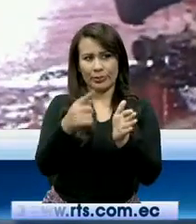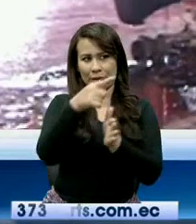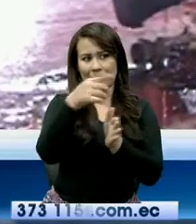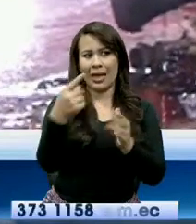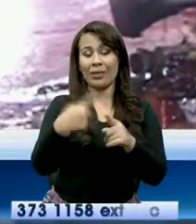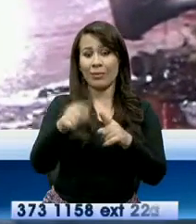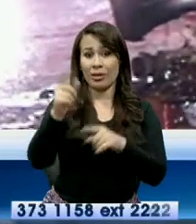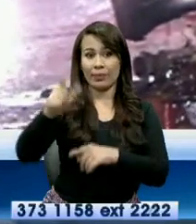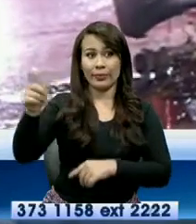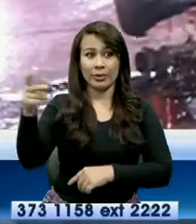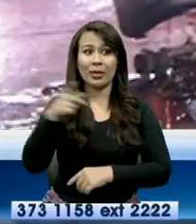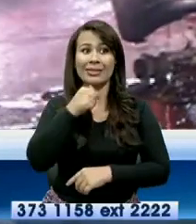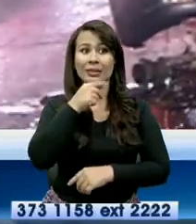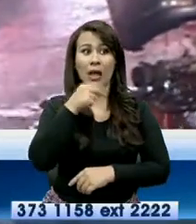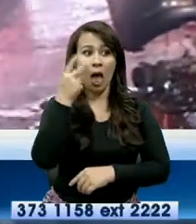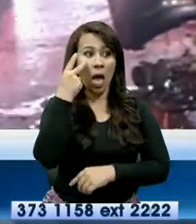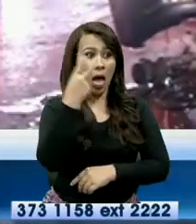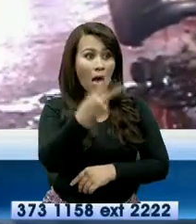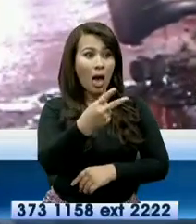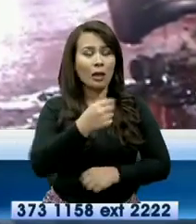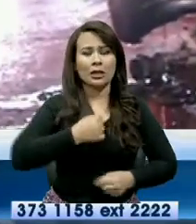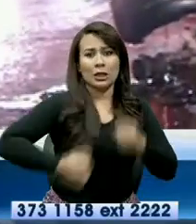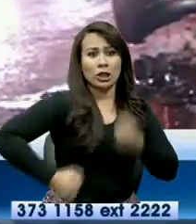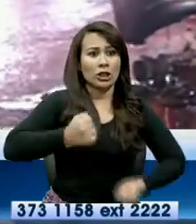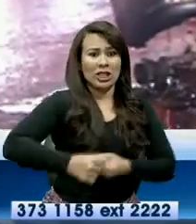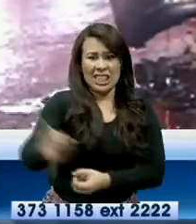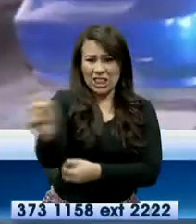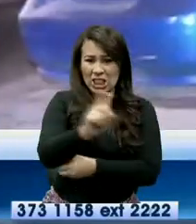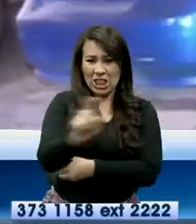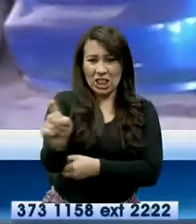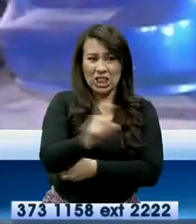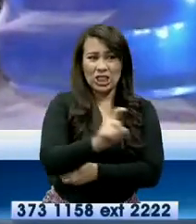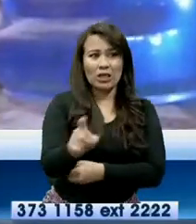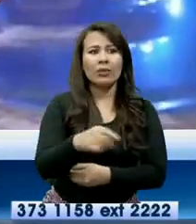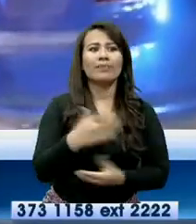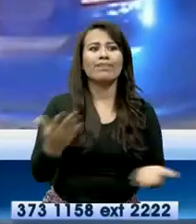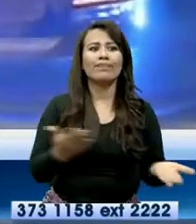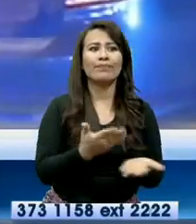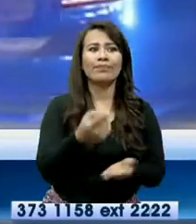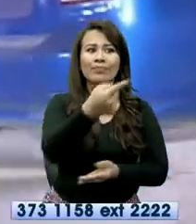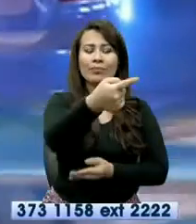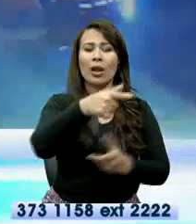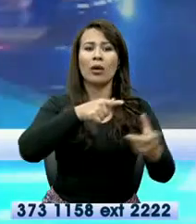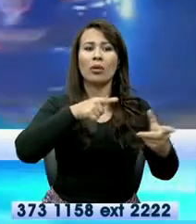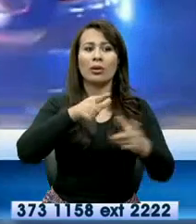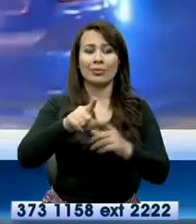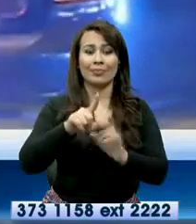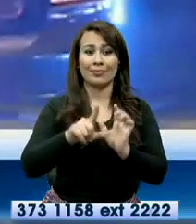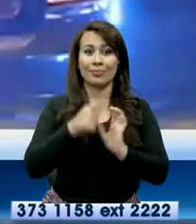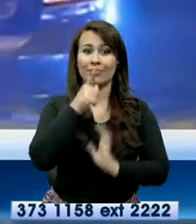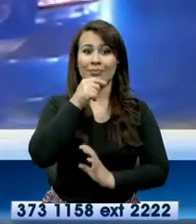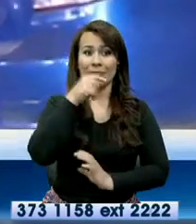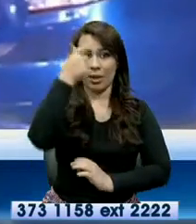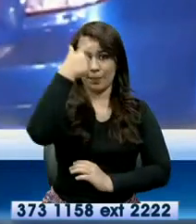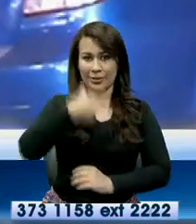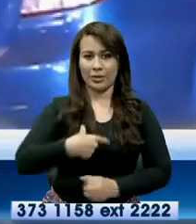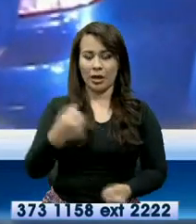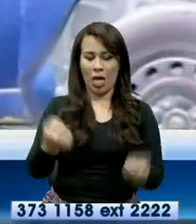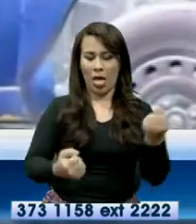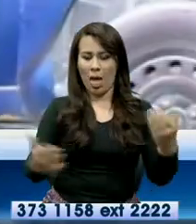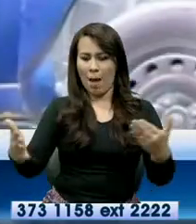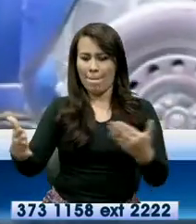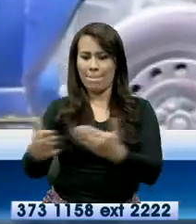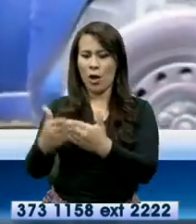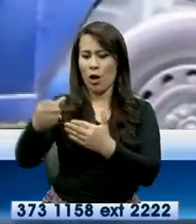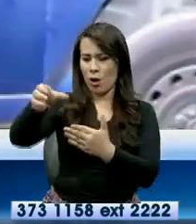varias personas que se percataron corrieron a extinguir las llamas que se generaron luego que el conductor chocara el automotor